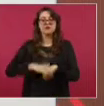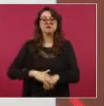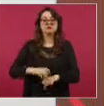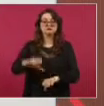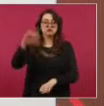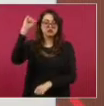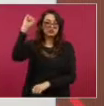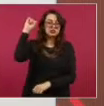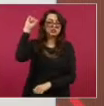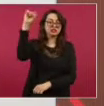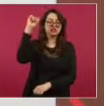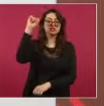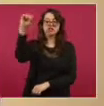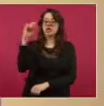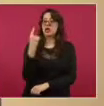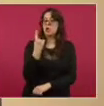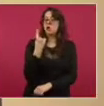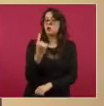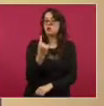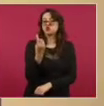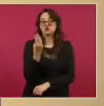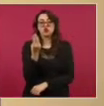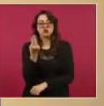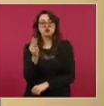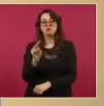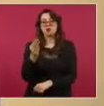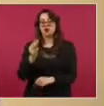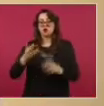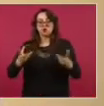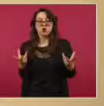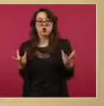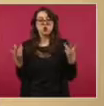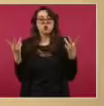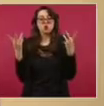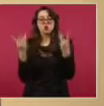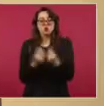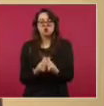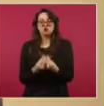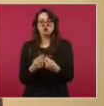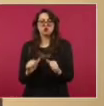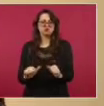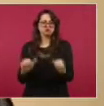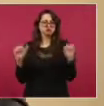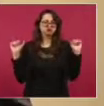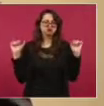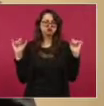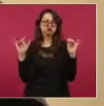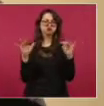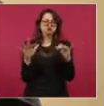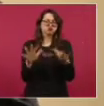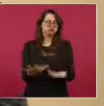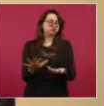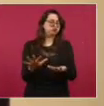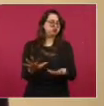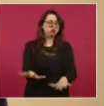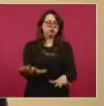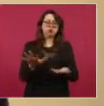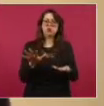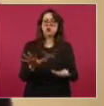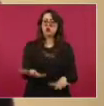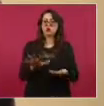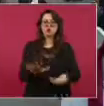sindicalista universal del día 1 de mayo, con la celebración de una sorprendente y gigantesca para aquellos